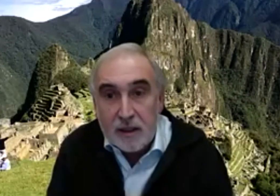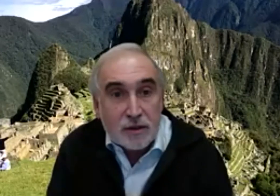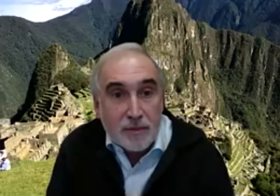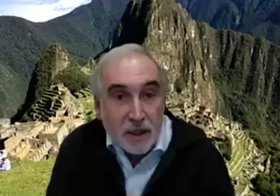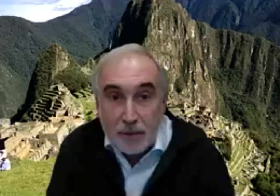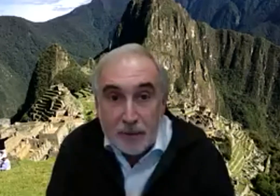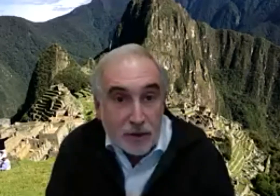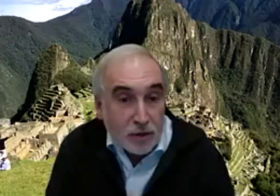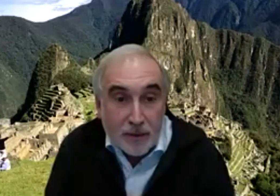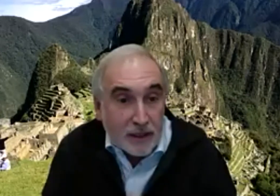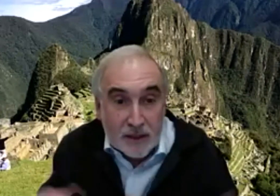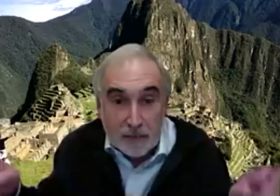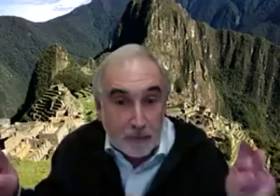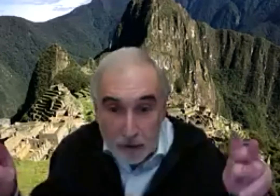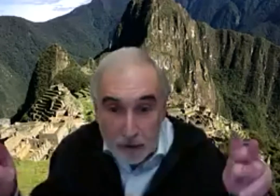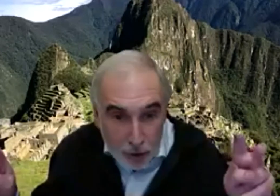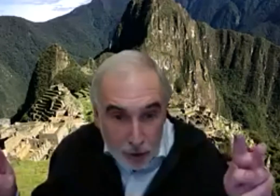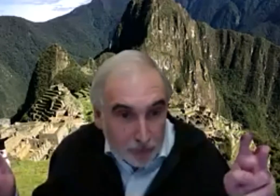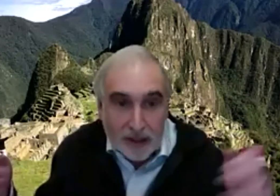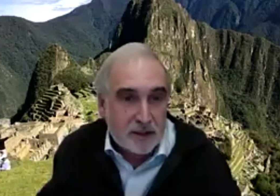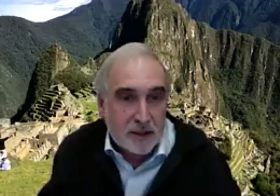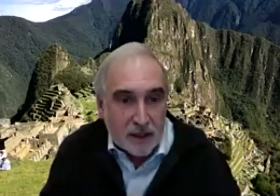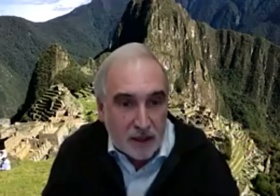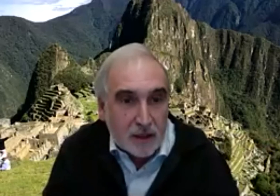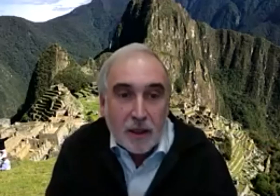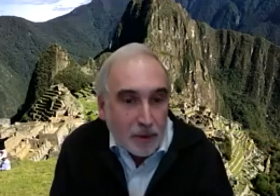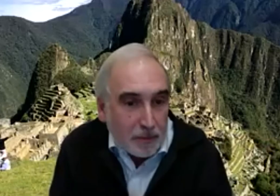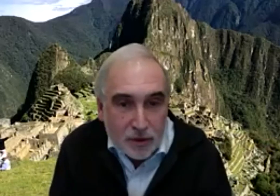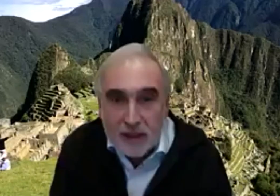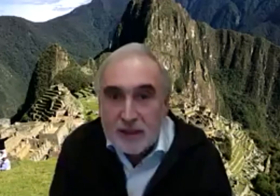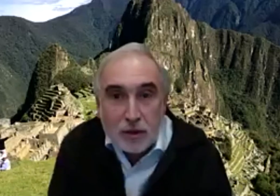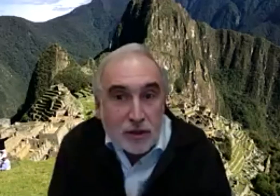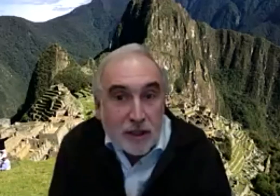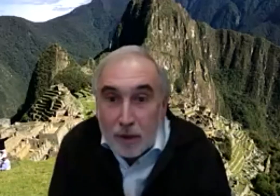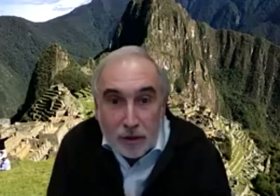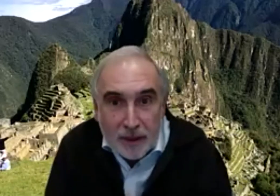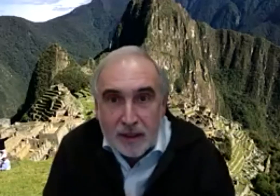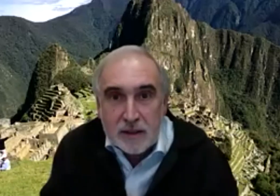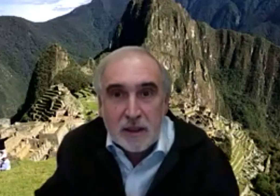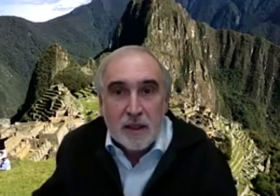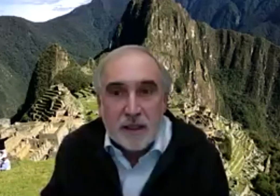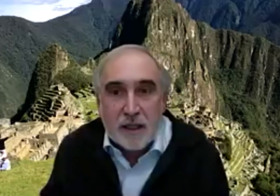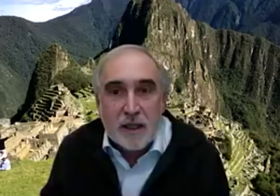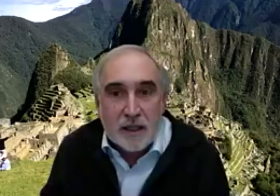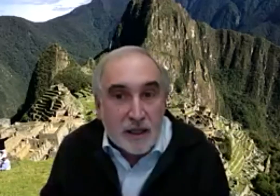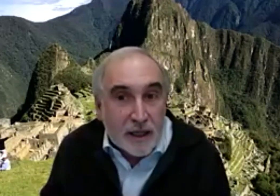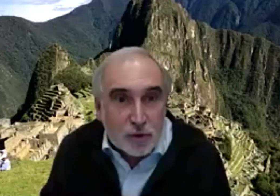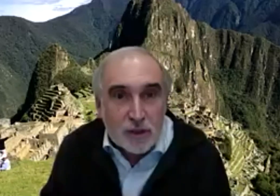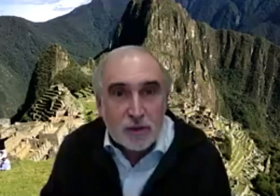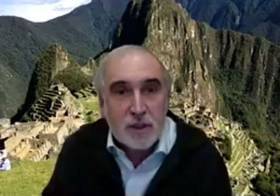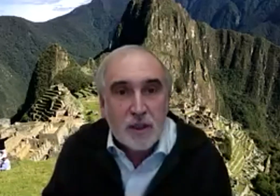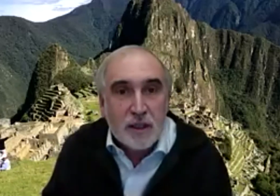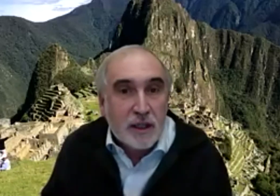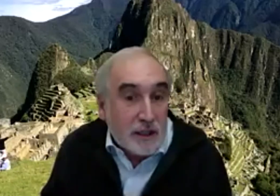y es cometida por personas completamente normales, es decir, por personas que se consideran buenos padres y que quieren a sus